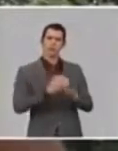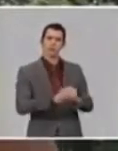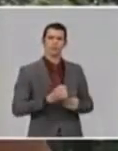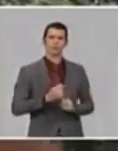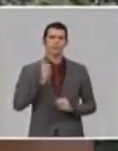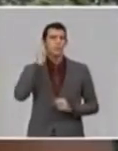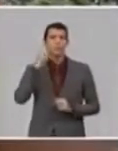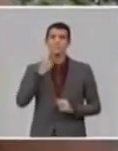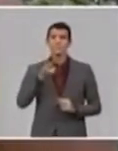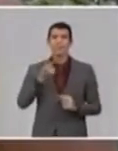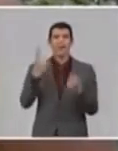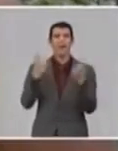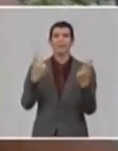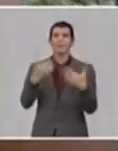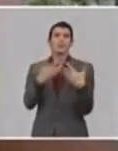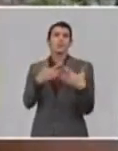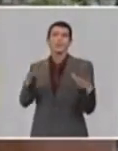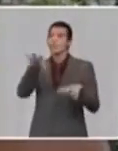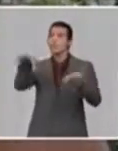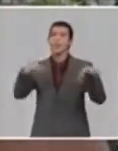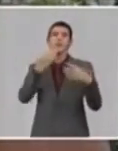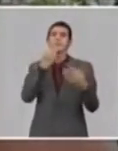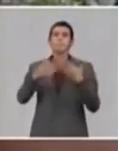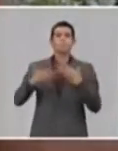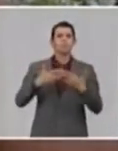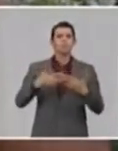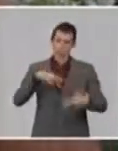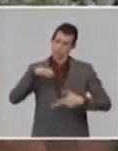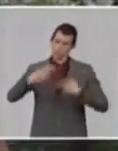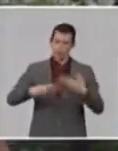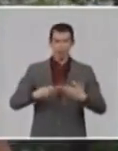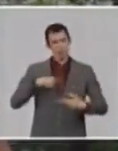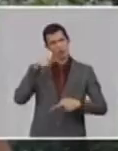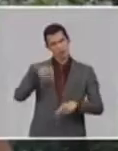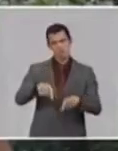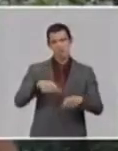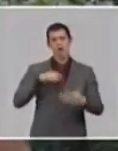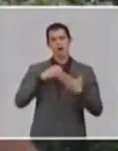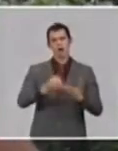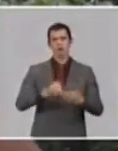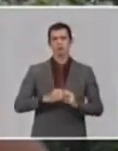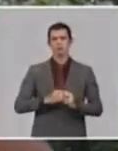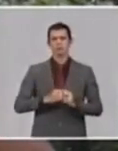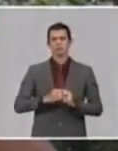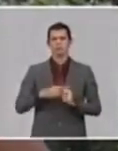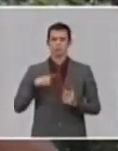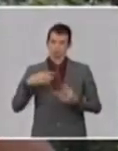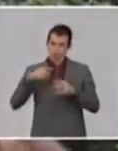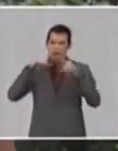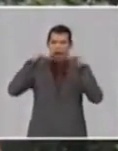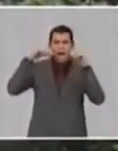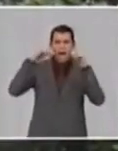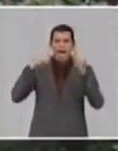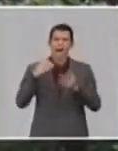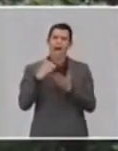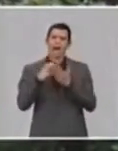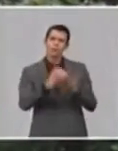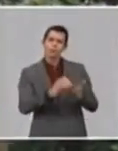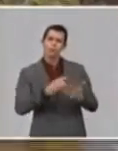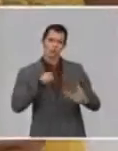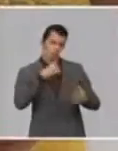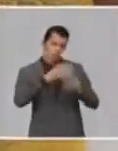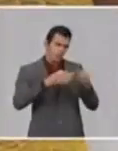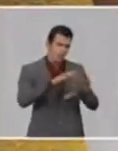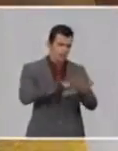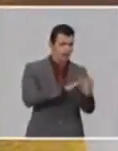viejitos, llevarle su nasauco, explicarle cómo se quita, cómo se pone, cómo lavarse sus